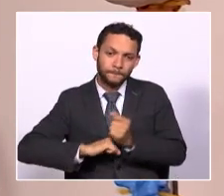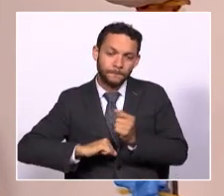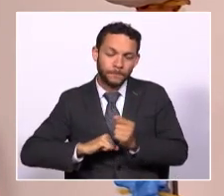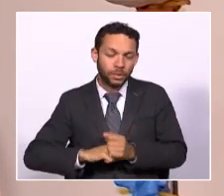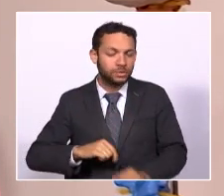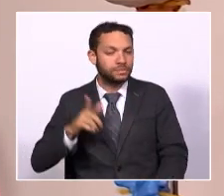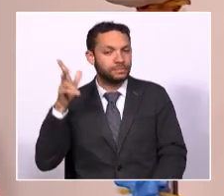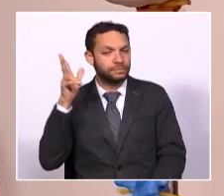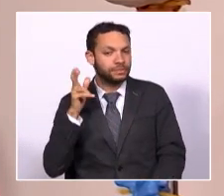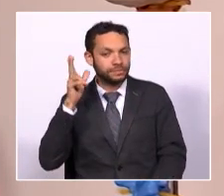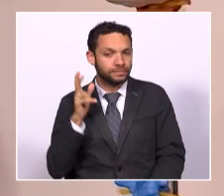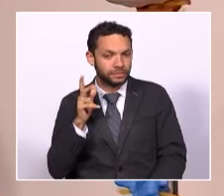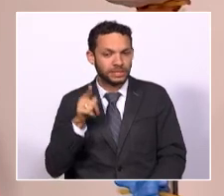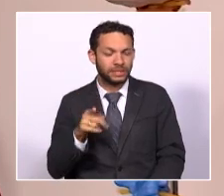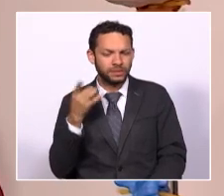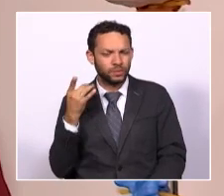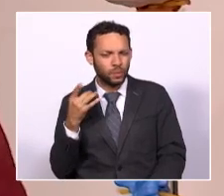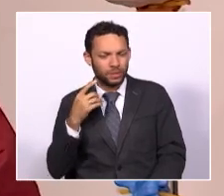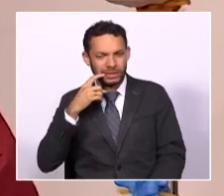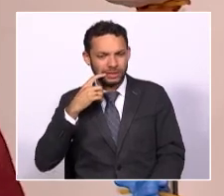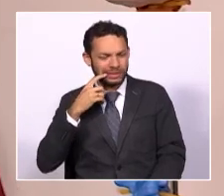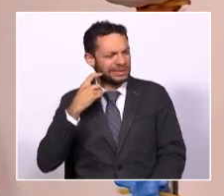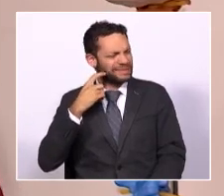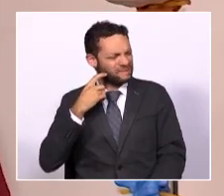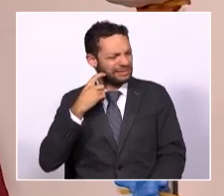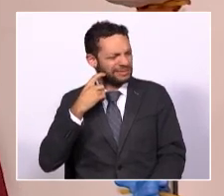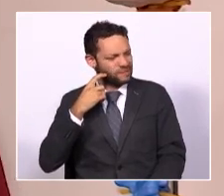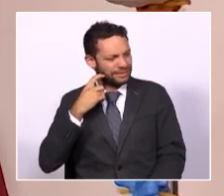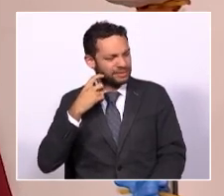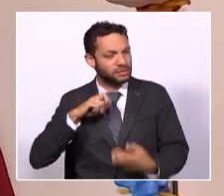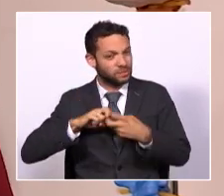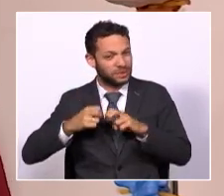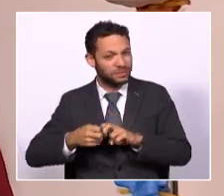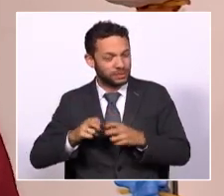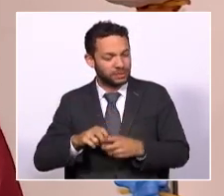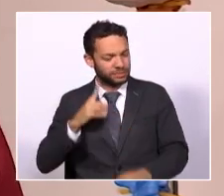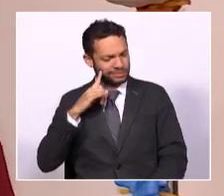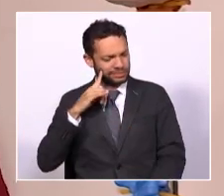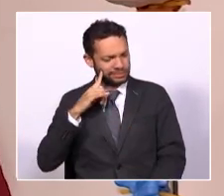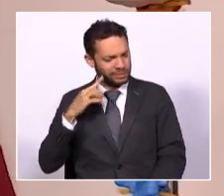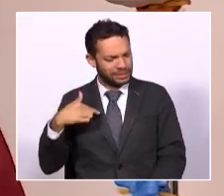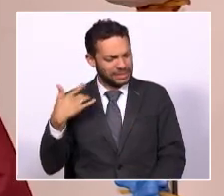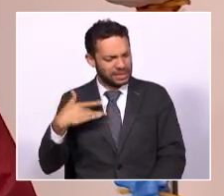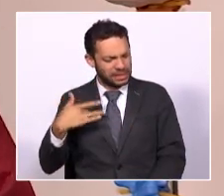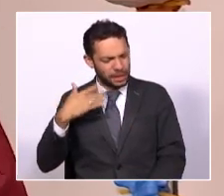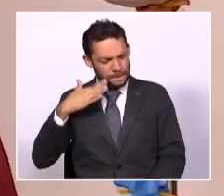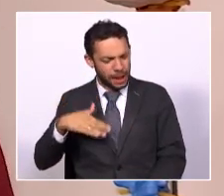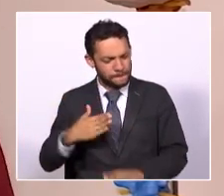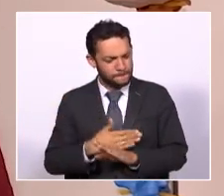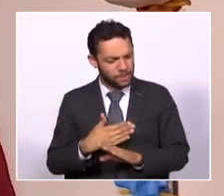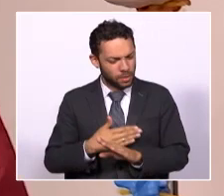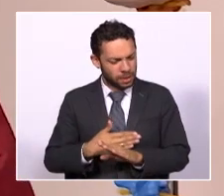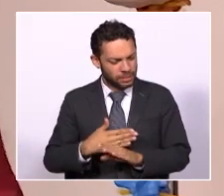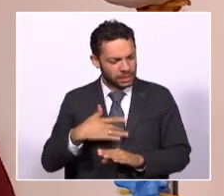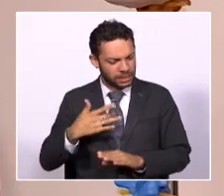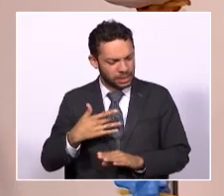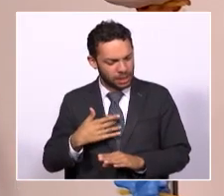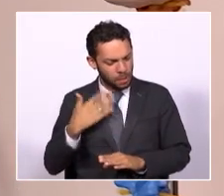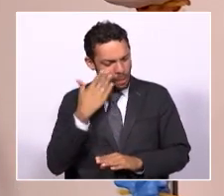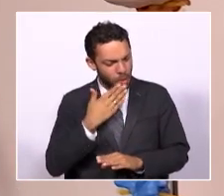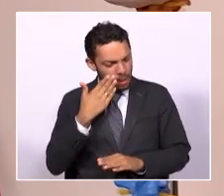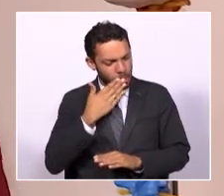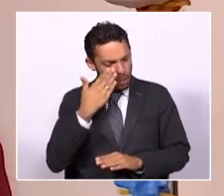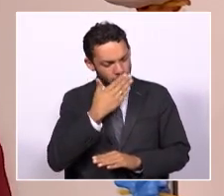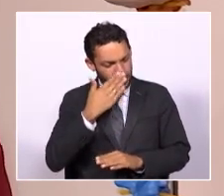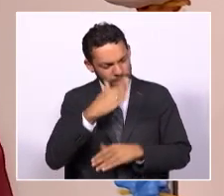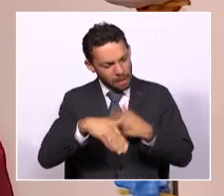escuchar el estado de subluxación y de allí empieza a hacer un proceso obviamente investigativo primero, muy experimental, que con el